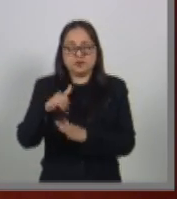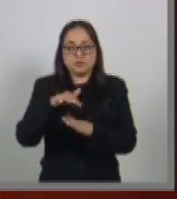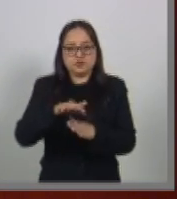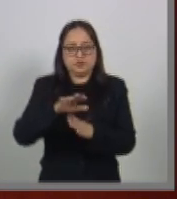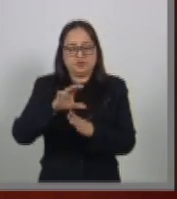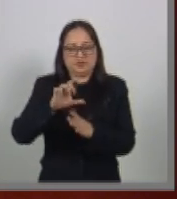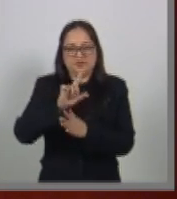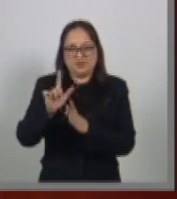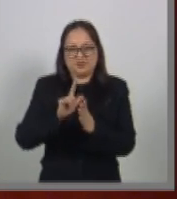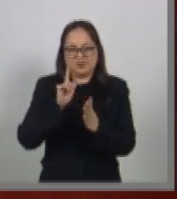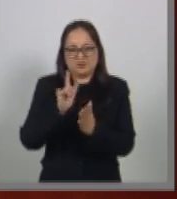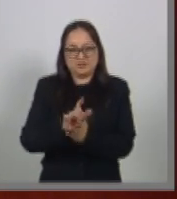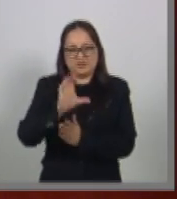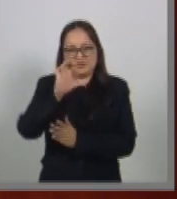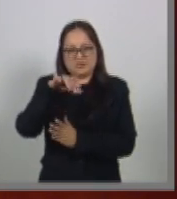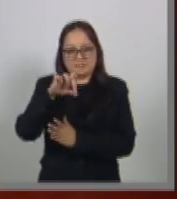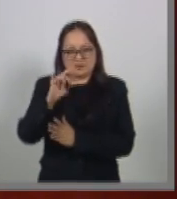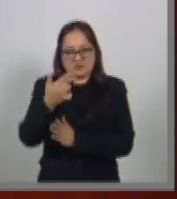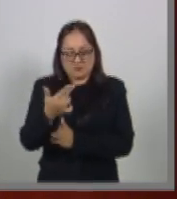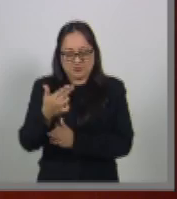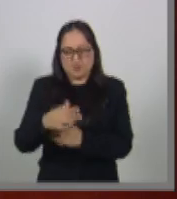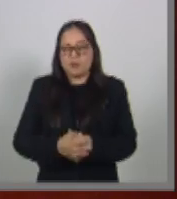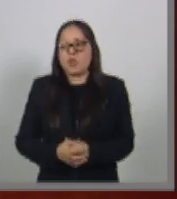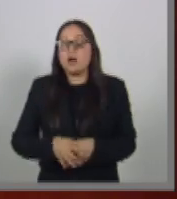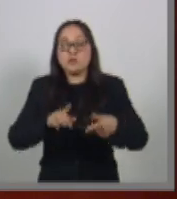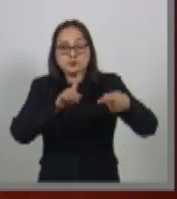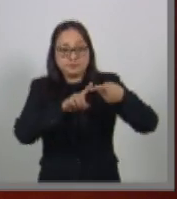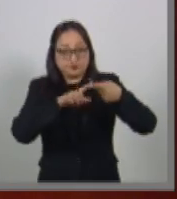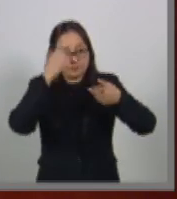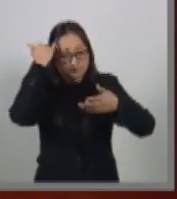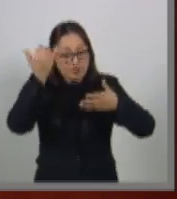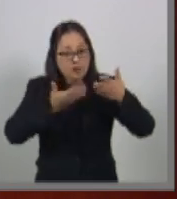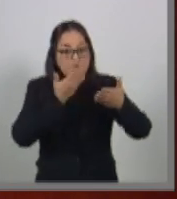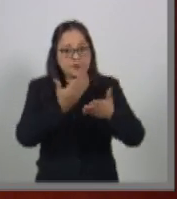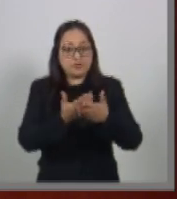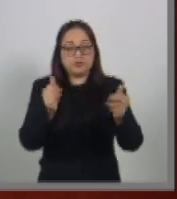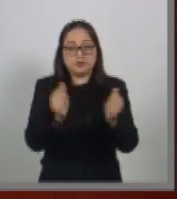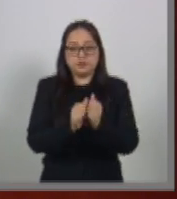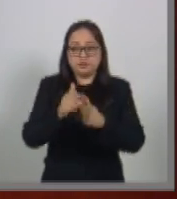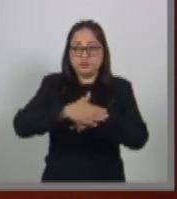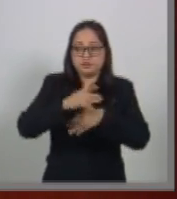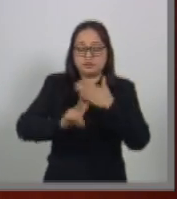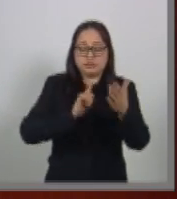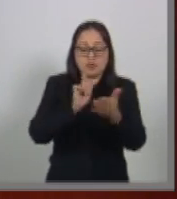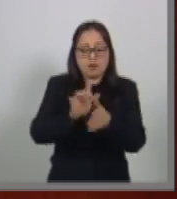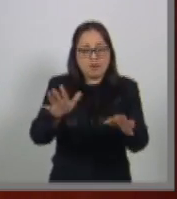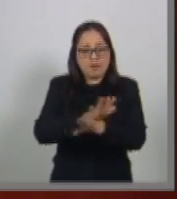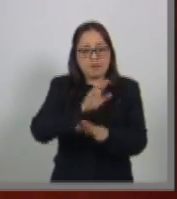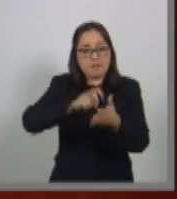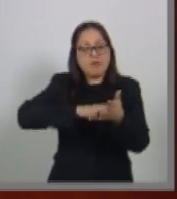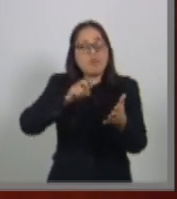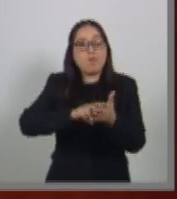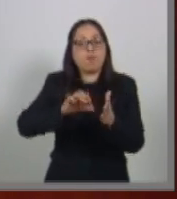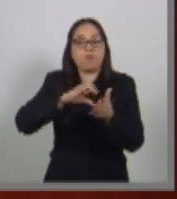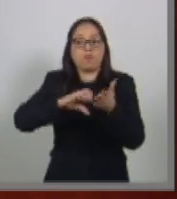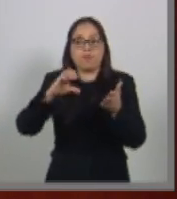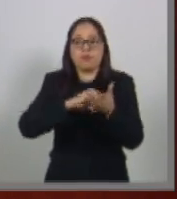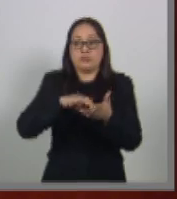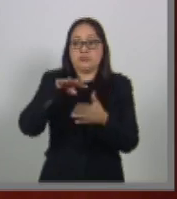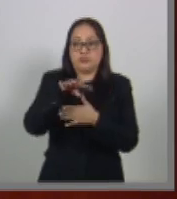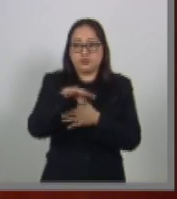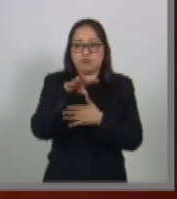Derechos Humanos. La primera de ellas, con proyecto de decreto por el que se reforma la fracción